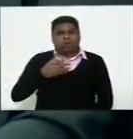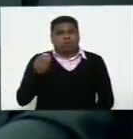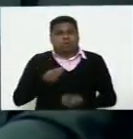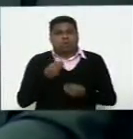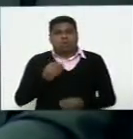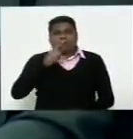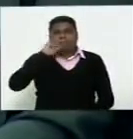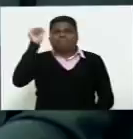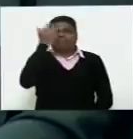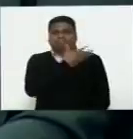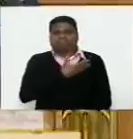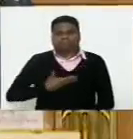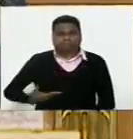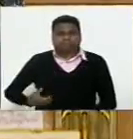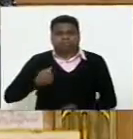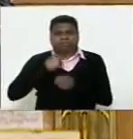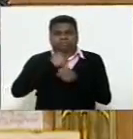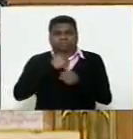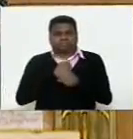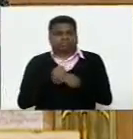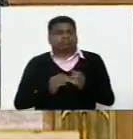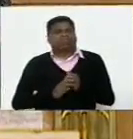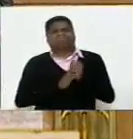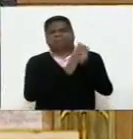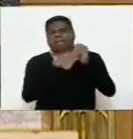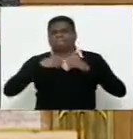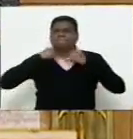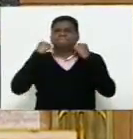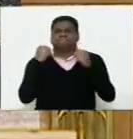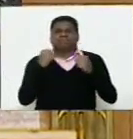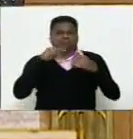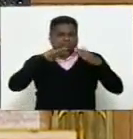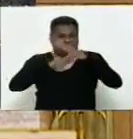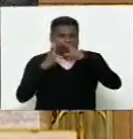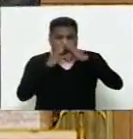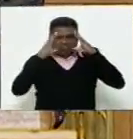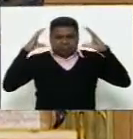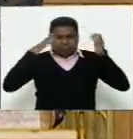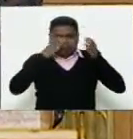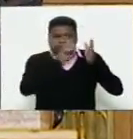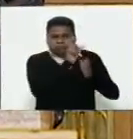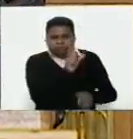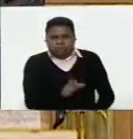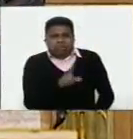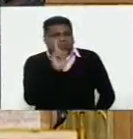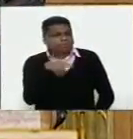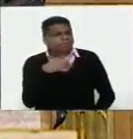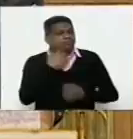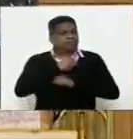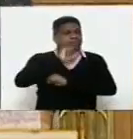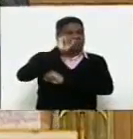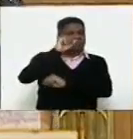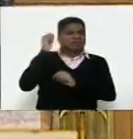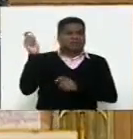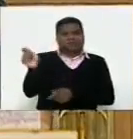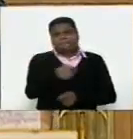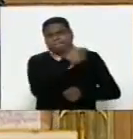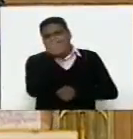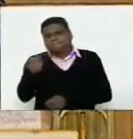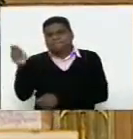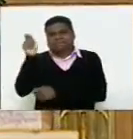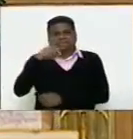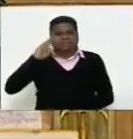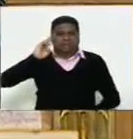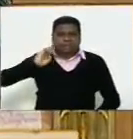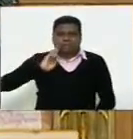obrero, leal, valiente y visionario, ha sabido defender esas banderas bolivarianas